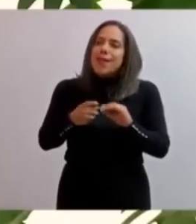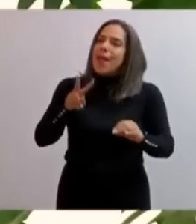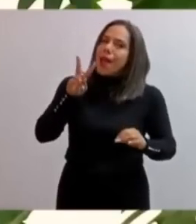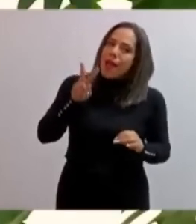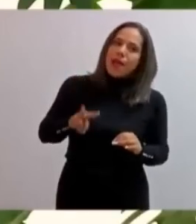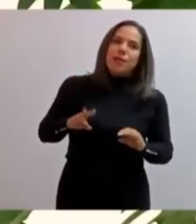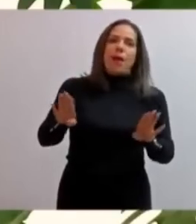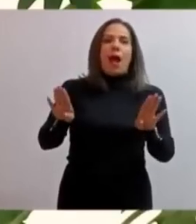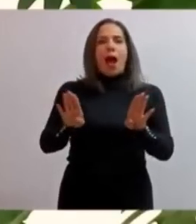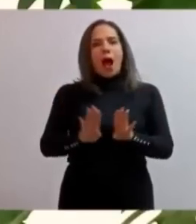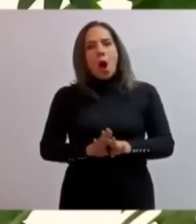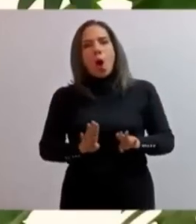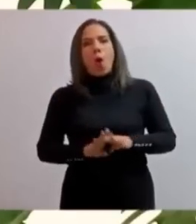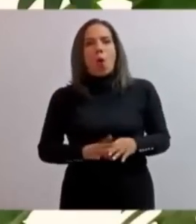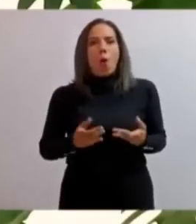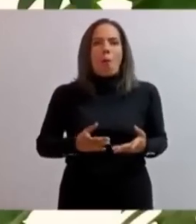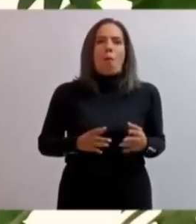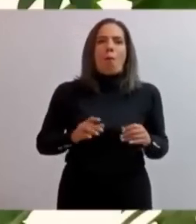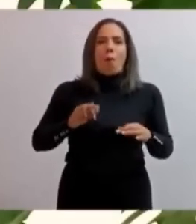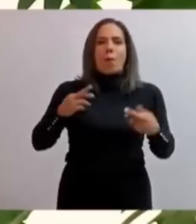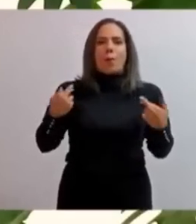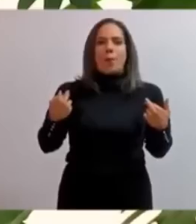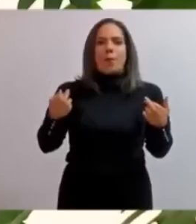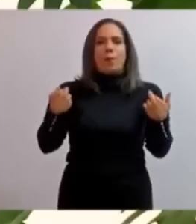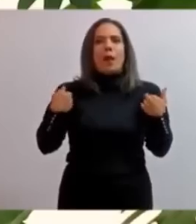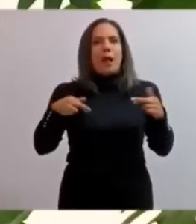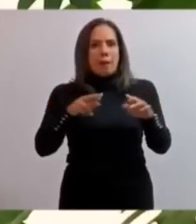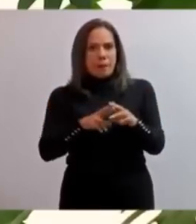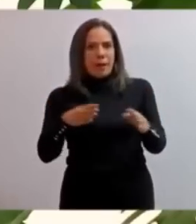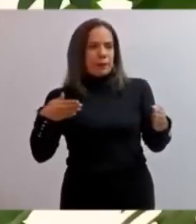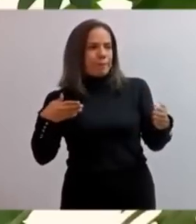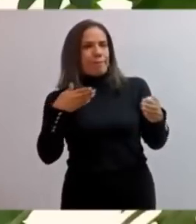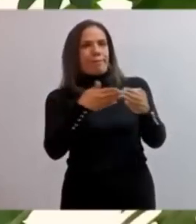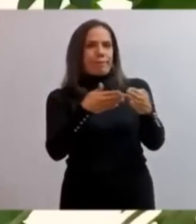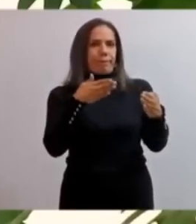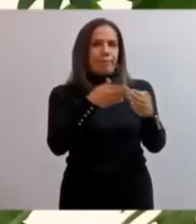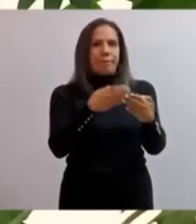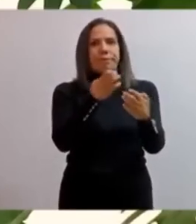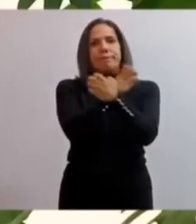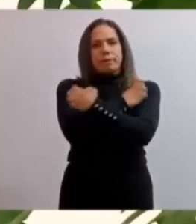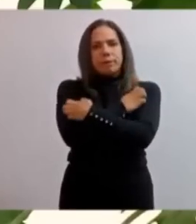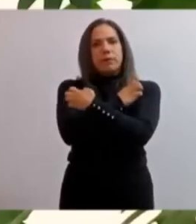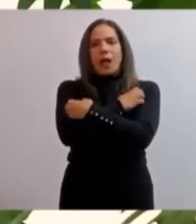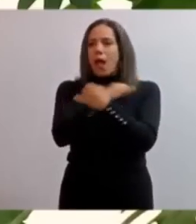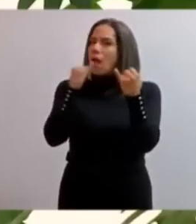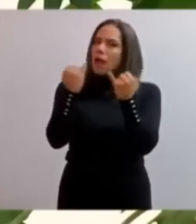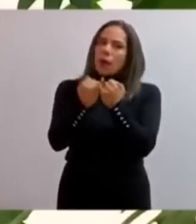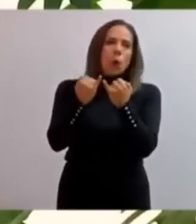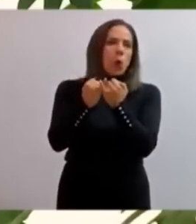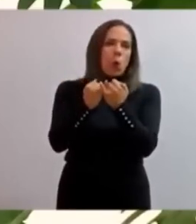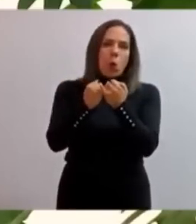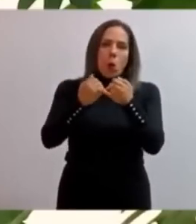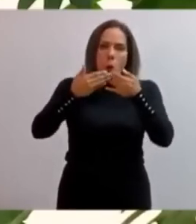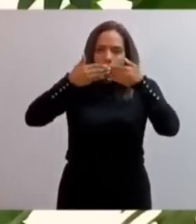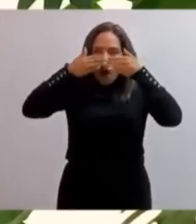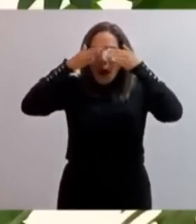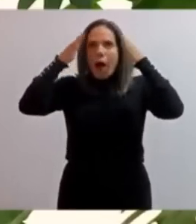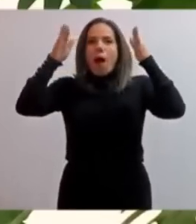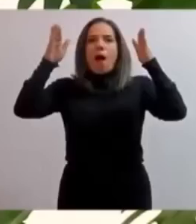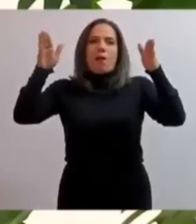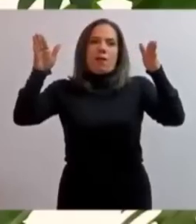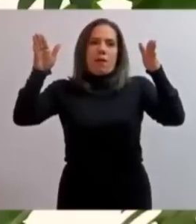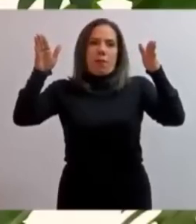tengamos una finalidad hacia la educación, hacia el trabajo con los